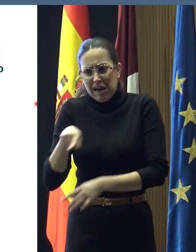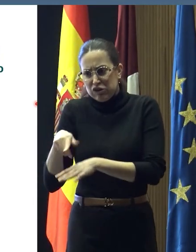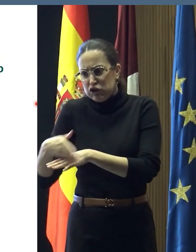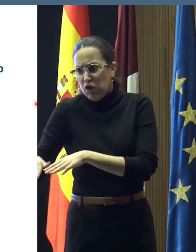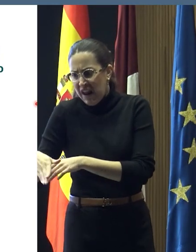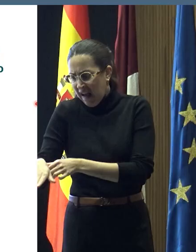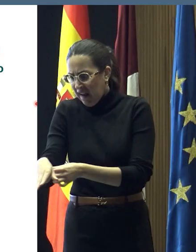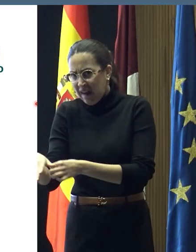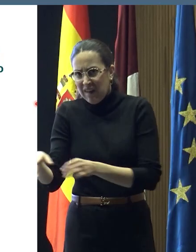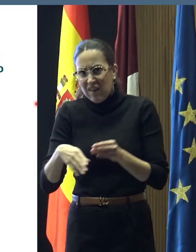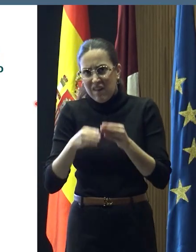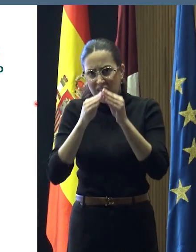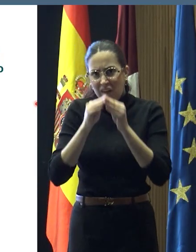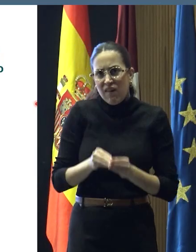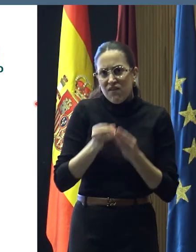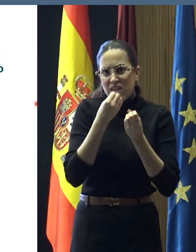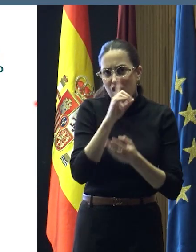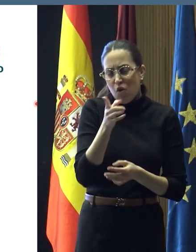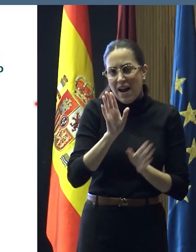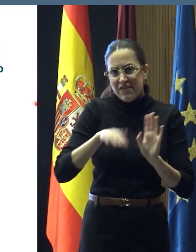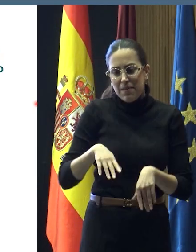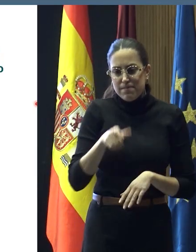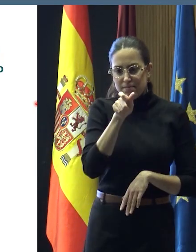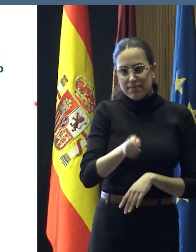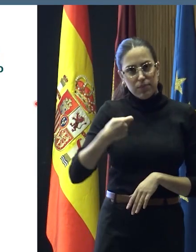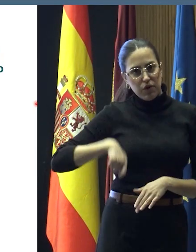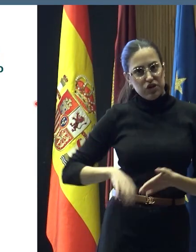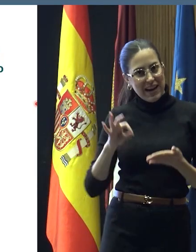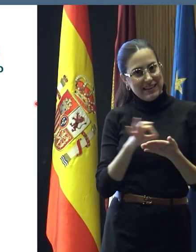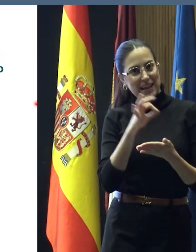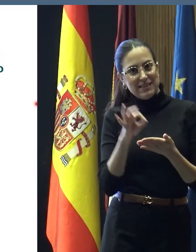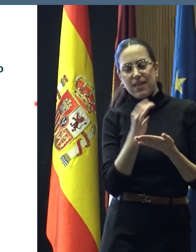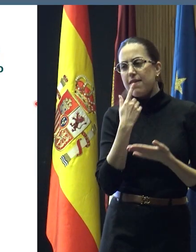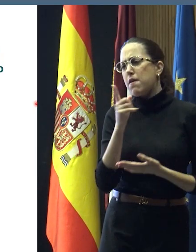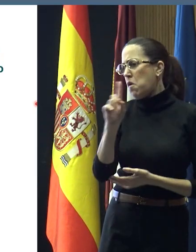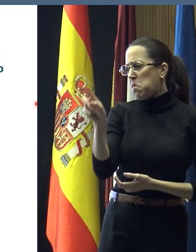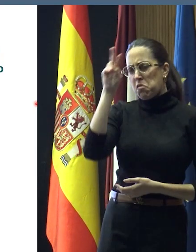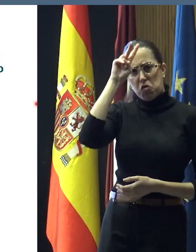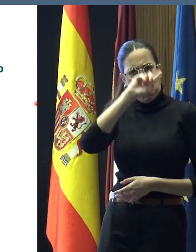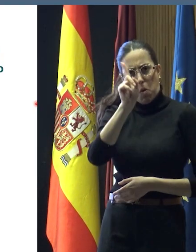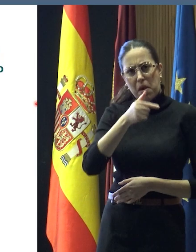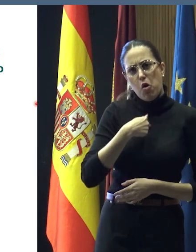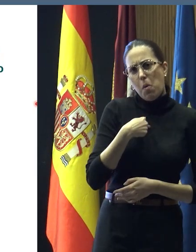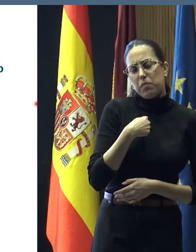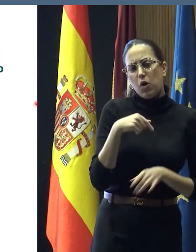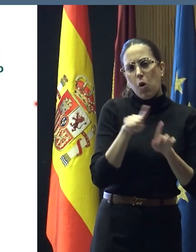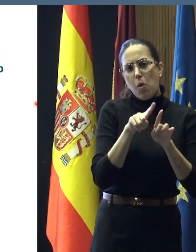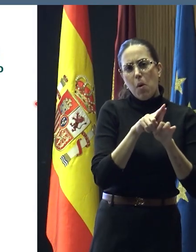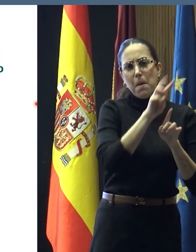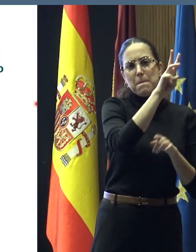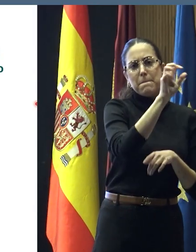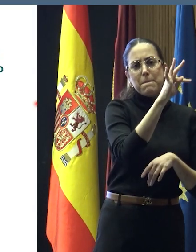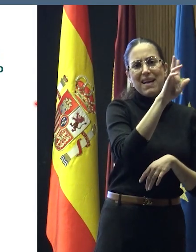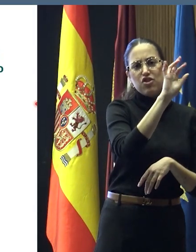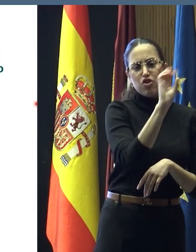¿cómo puede ser? El sastre pudiera decirle, no se preocupe, está hecho con un patrón de un señor de